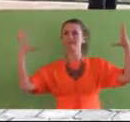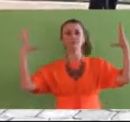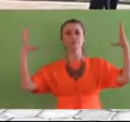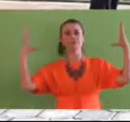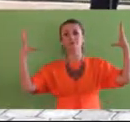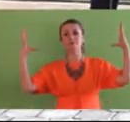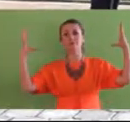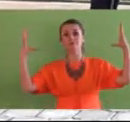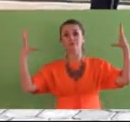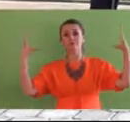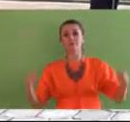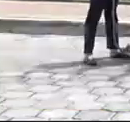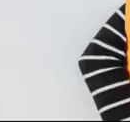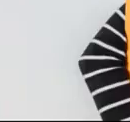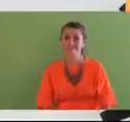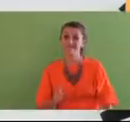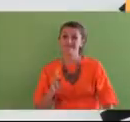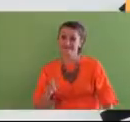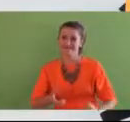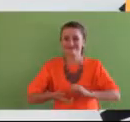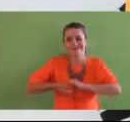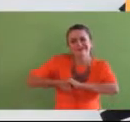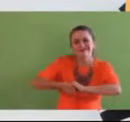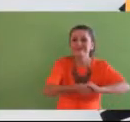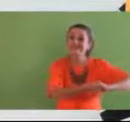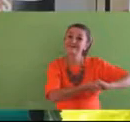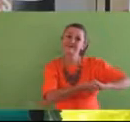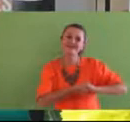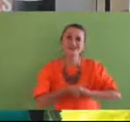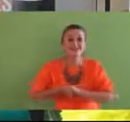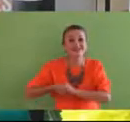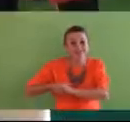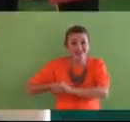mucho más, y con